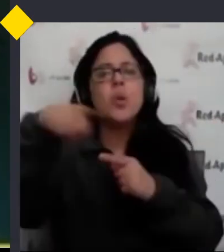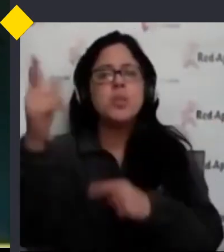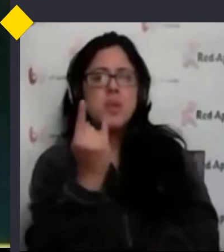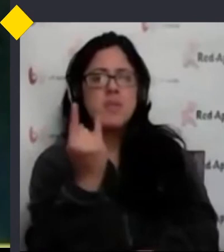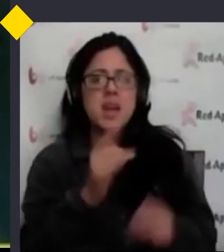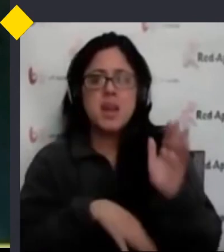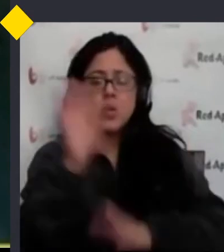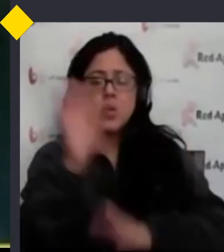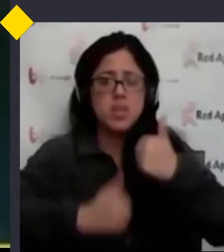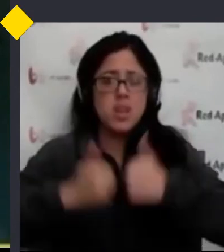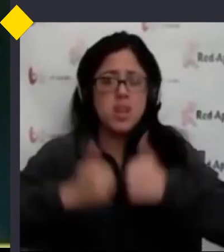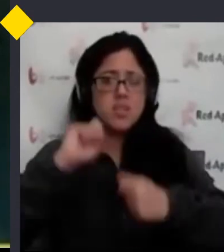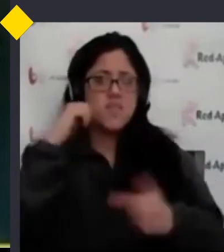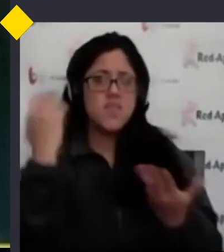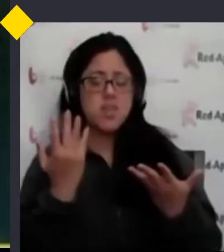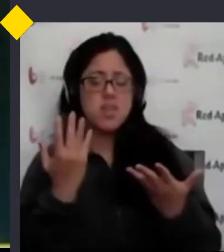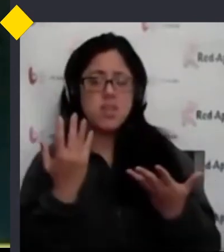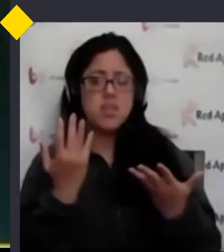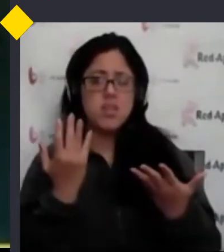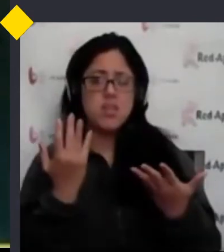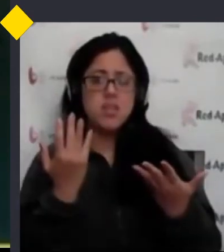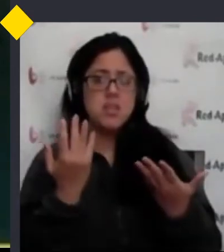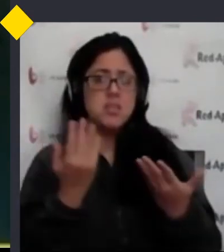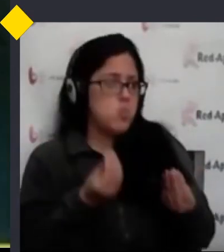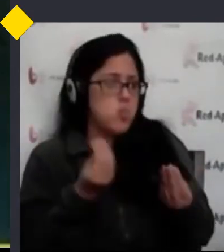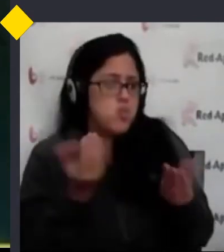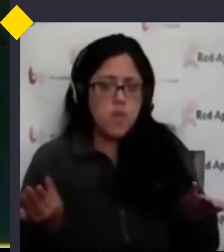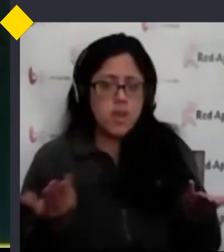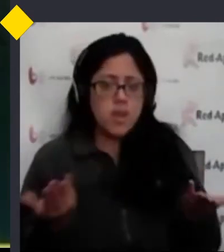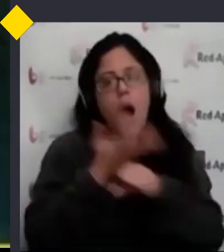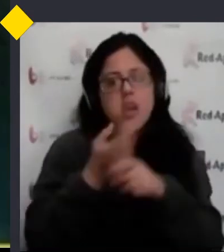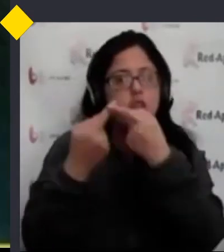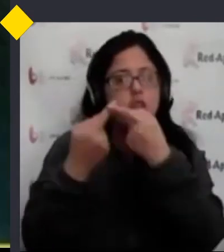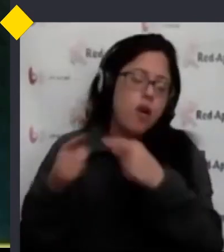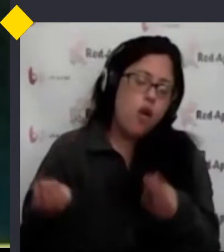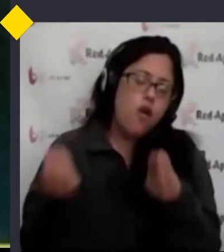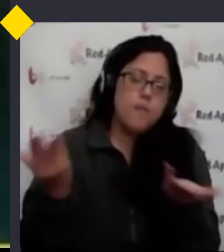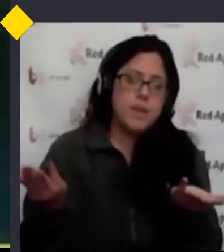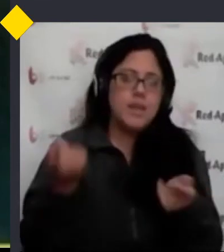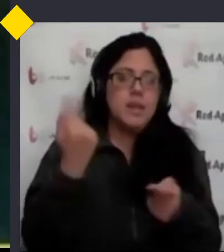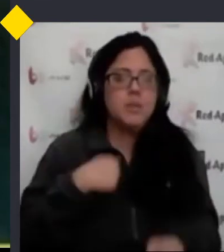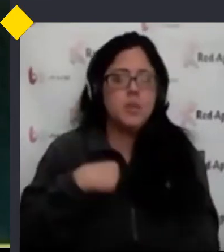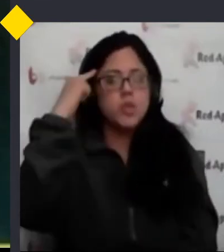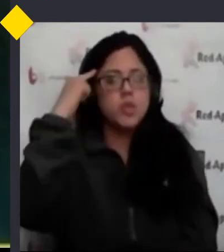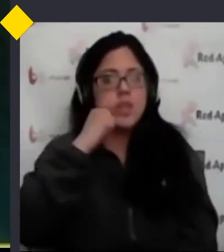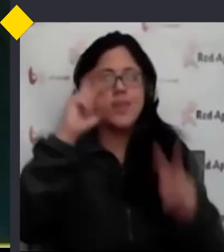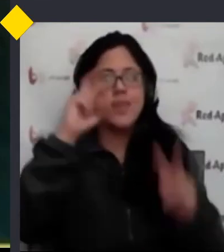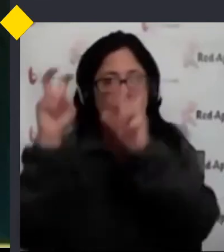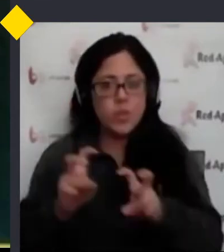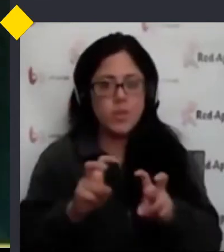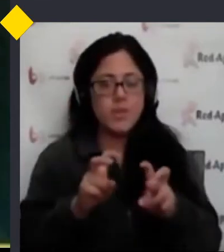es bastante de élite. Hay cierta diversidad, por supuesto, pero yo creo que es un tema que también tenemos que